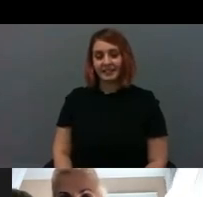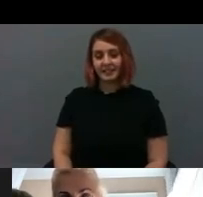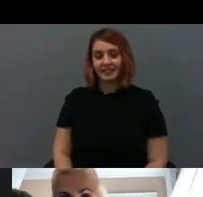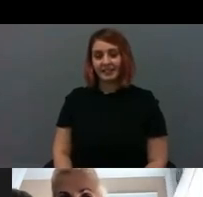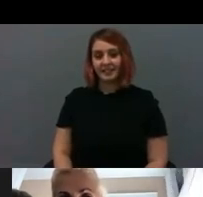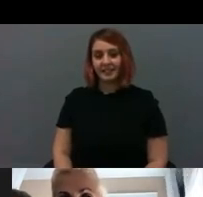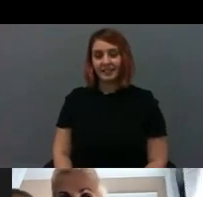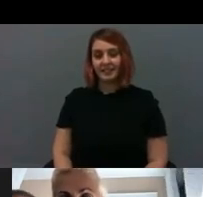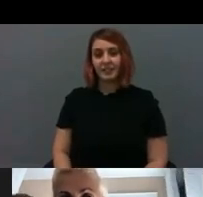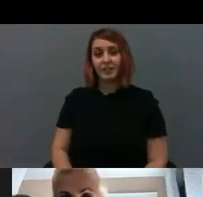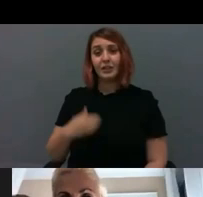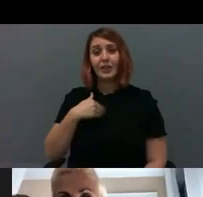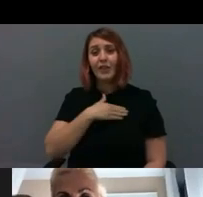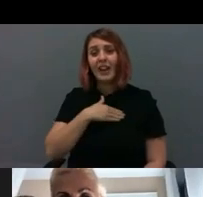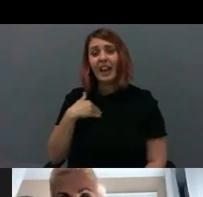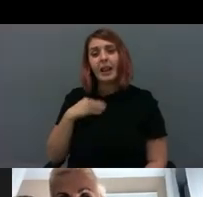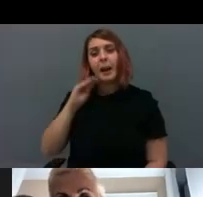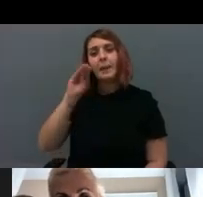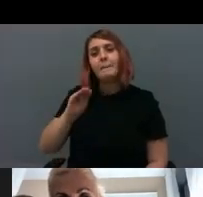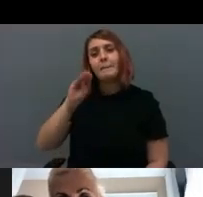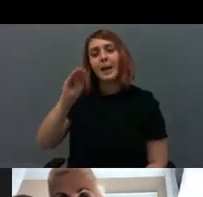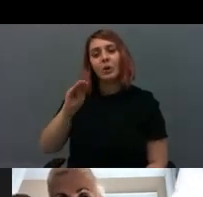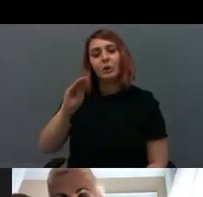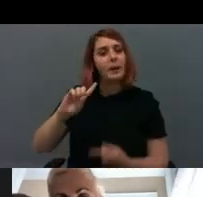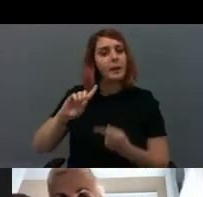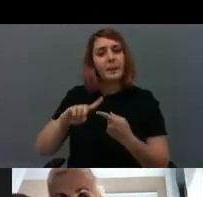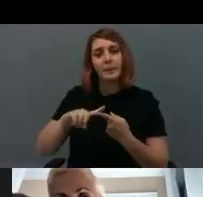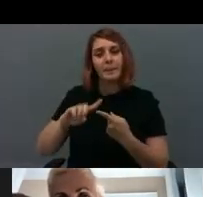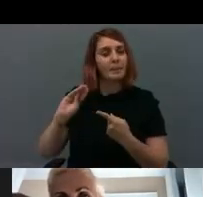yo quería preguntar primero,